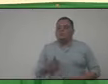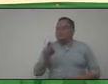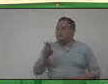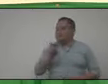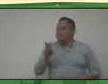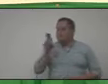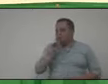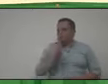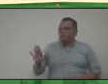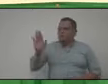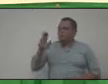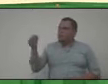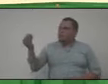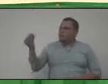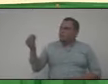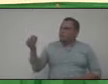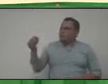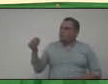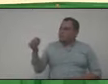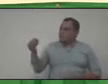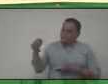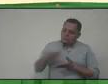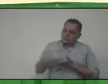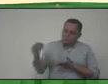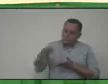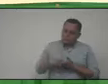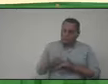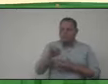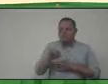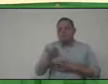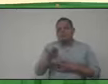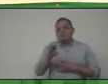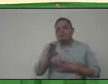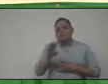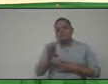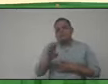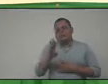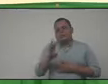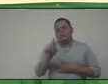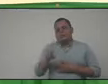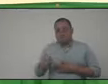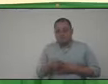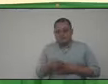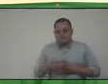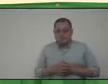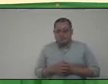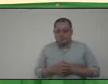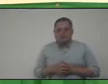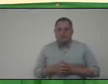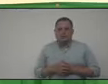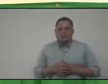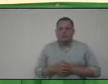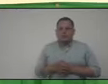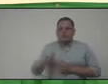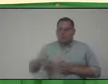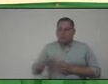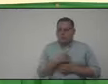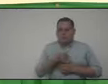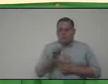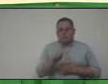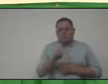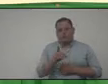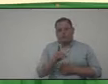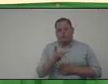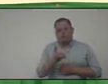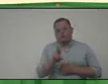nivel nacional en MIPRES y no PBS. Tenemos una deuda tanto a nosotros de Ladres que nos